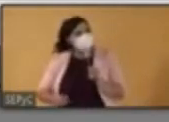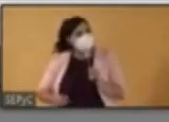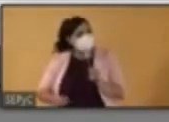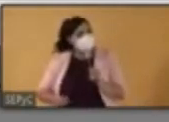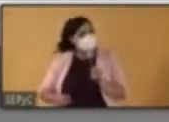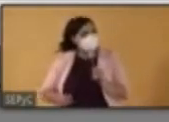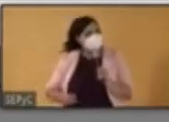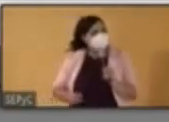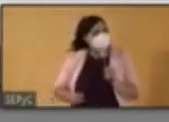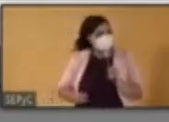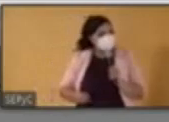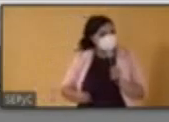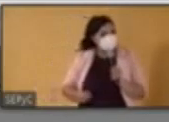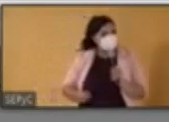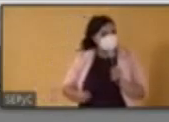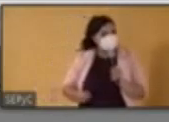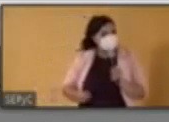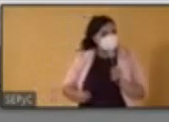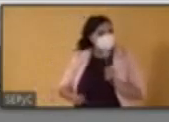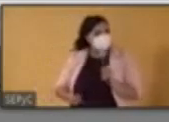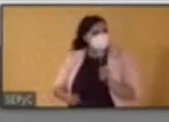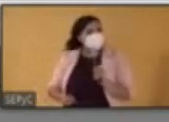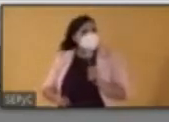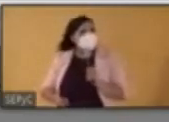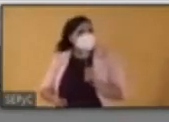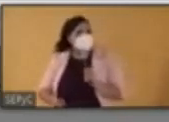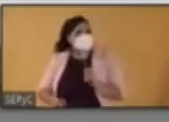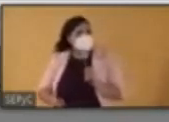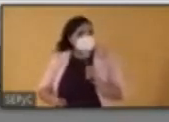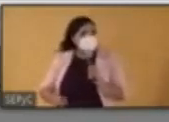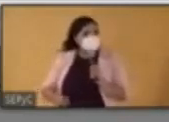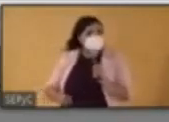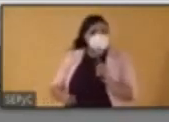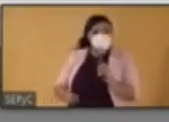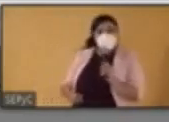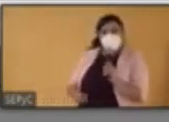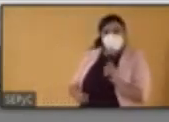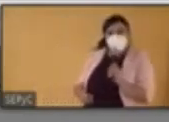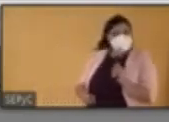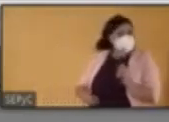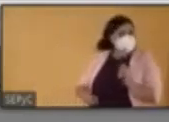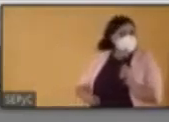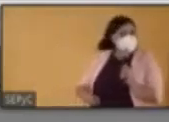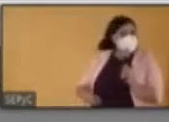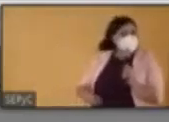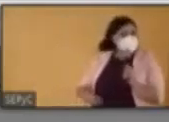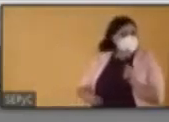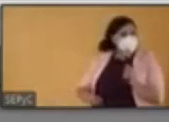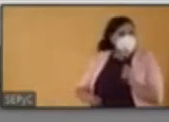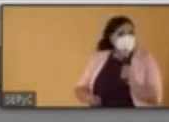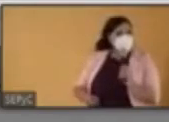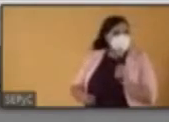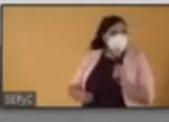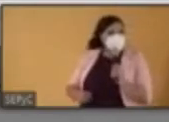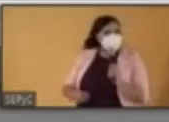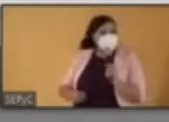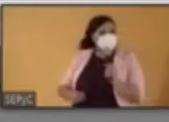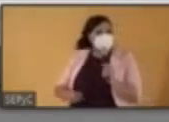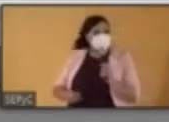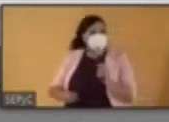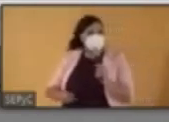bueno, en este caso ya se agregó, pero en el siguiente ejercicio lo vamos a hacer, no se habilitaría la pantalla de guardar o de aceptar. Por lo tanto,